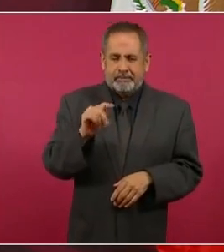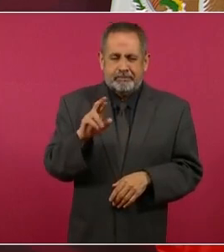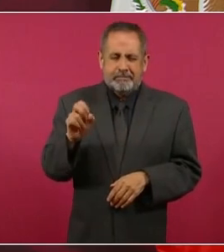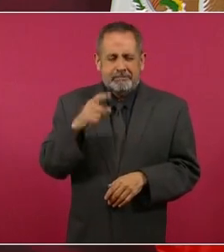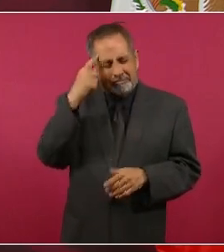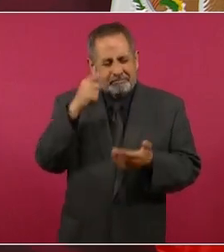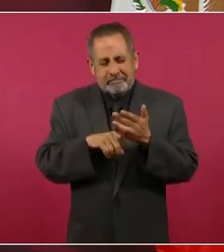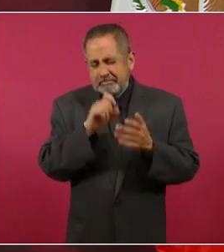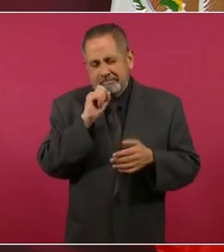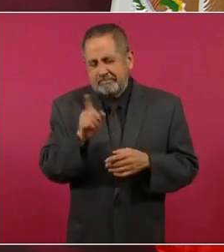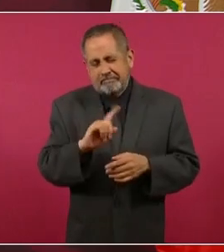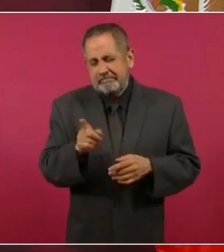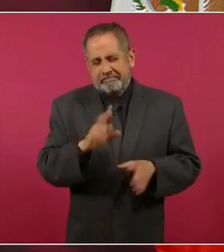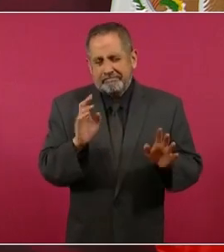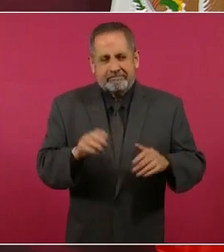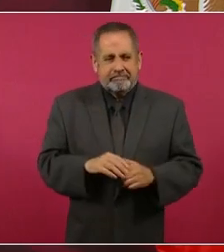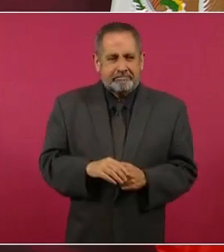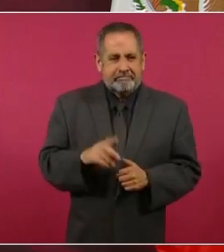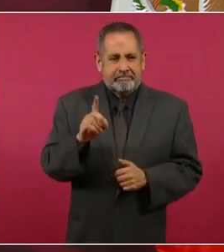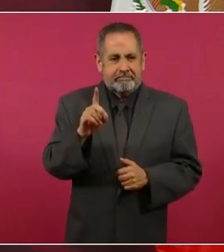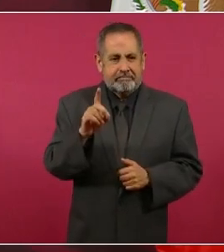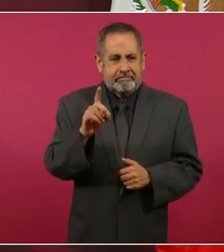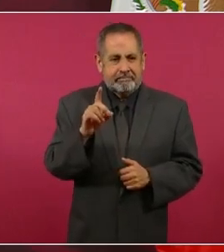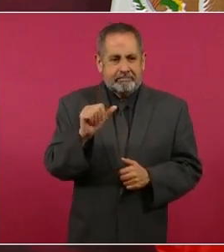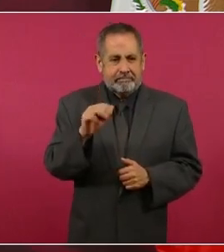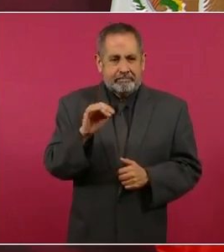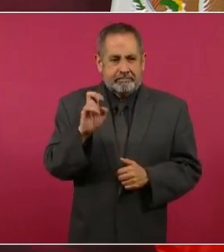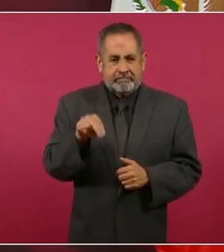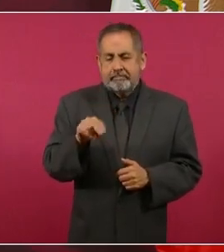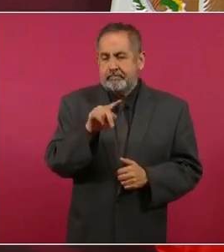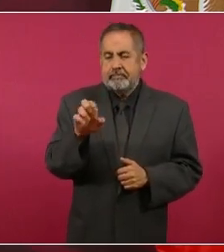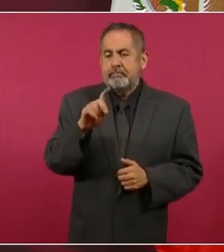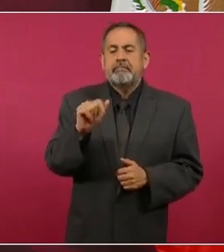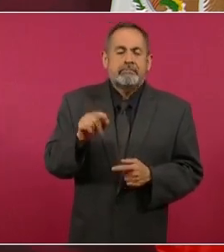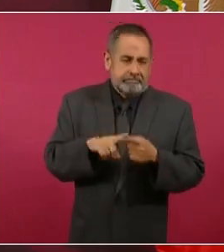no, tampoco creo. Damián Cepeda, sí,